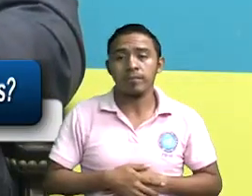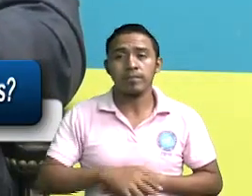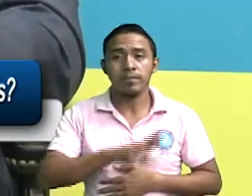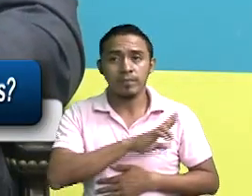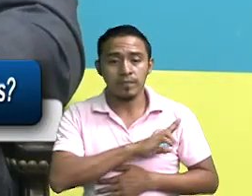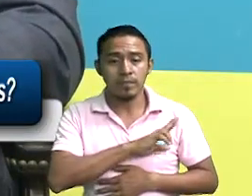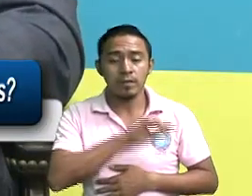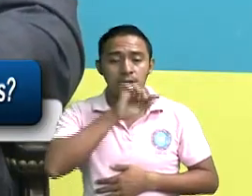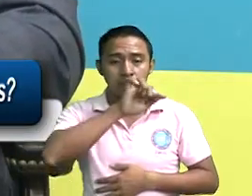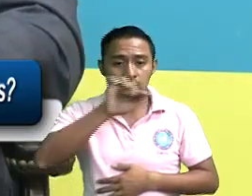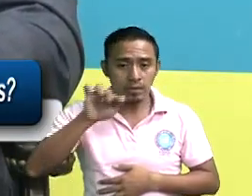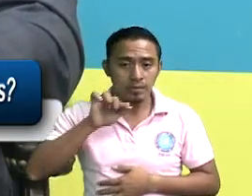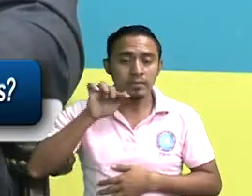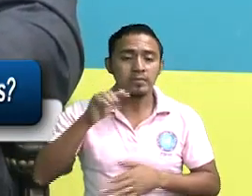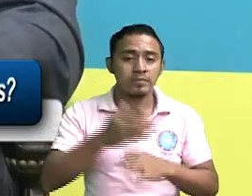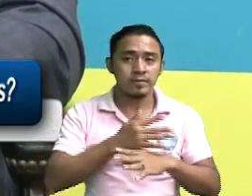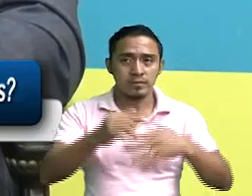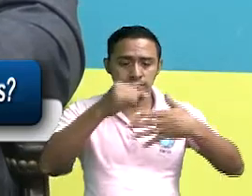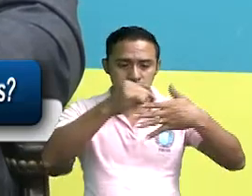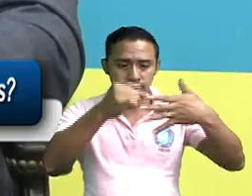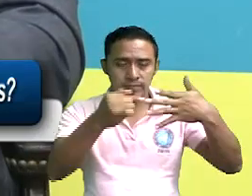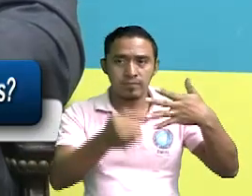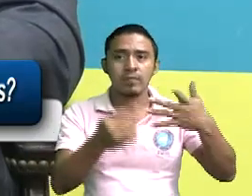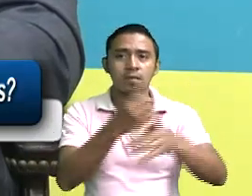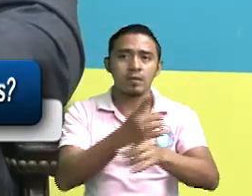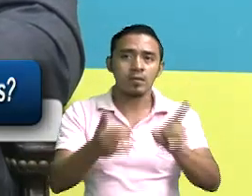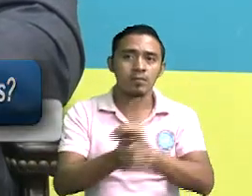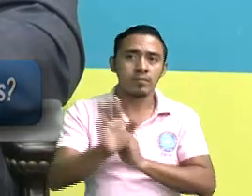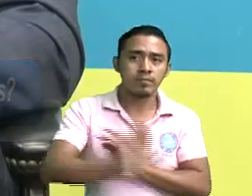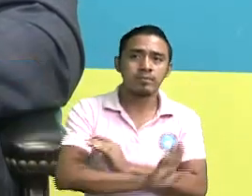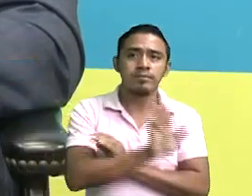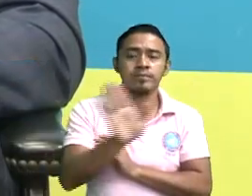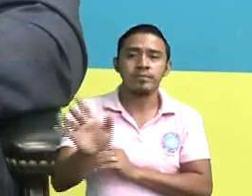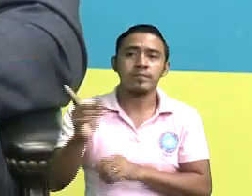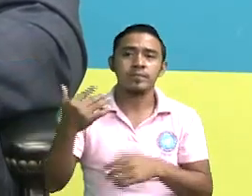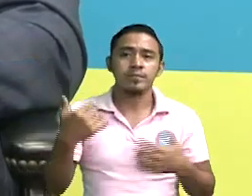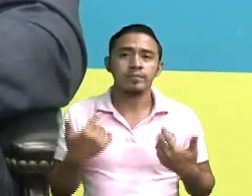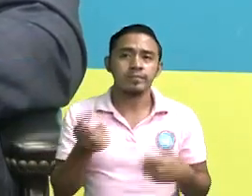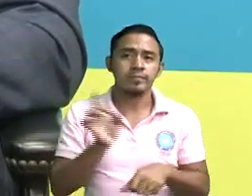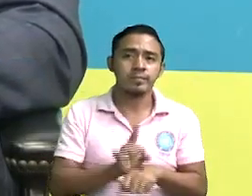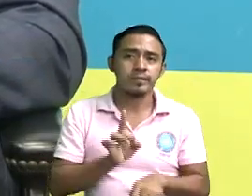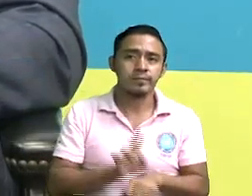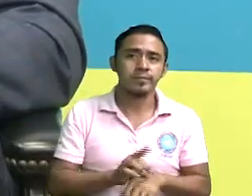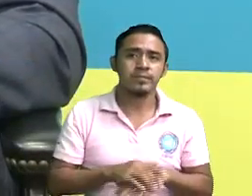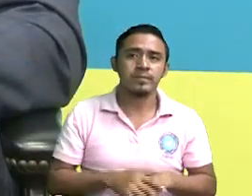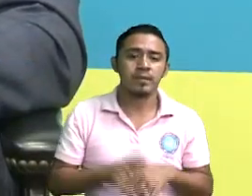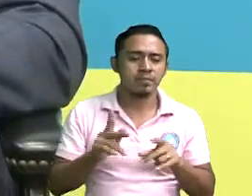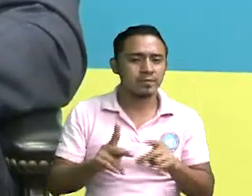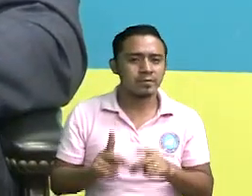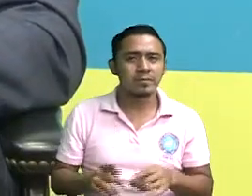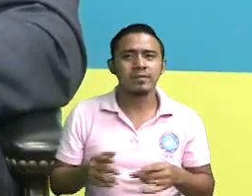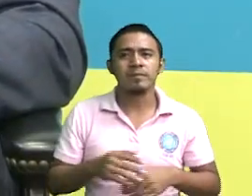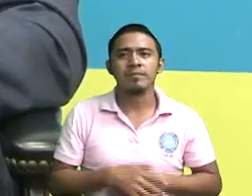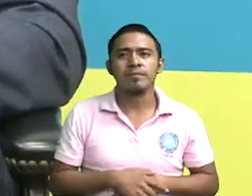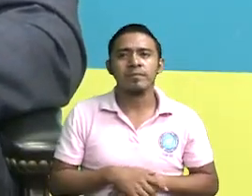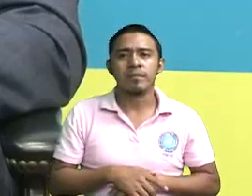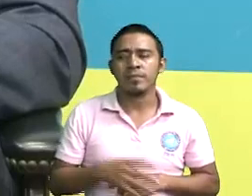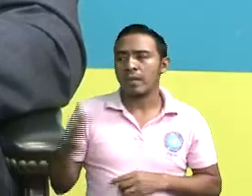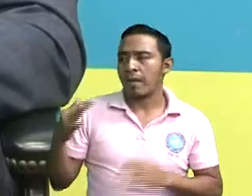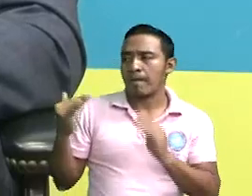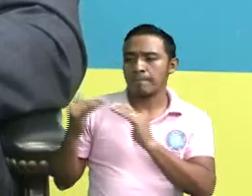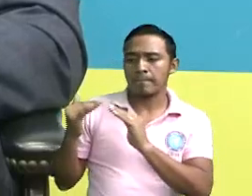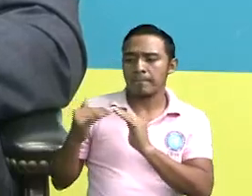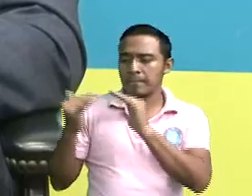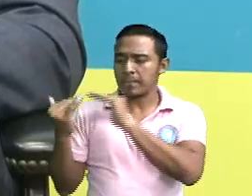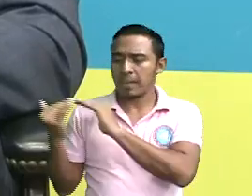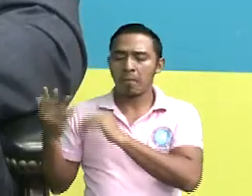existan este tipo de síntomas, deben de acudir al médico. Luego, nuestra población es muy dada que, bueno, la vecina me dijo que